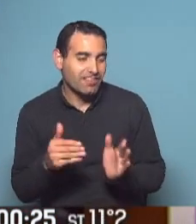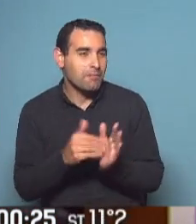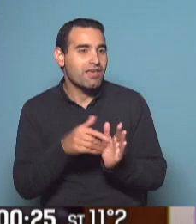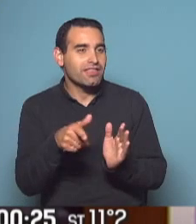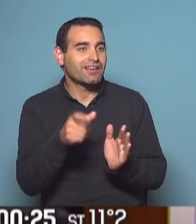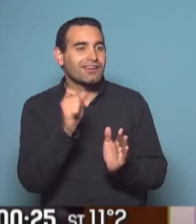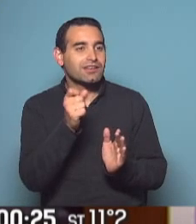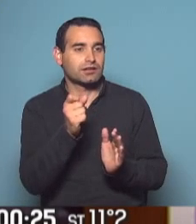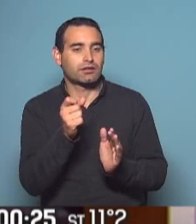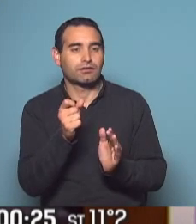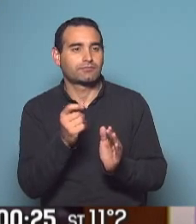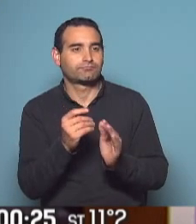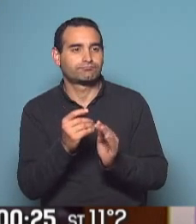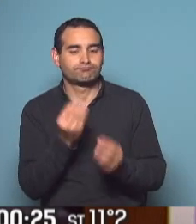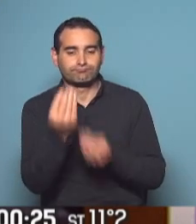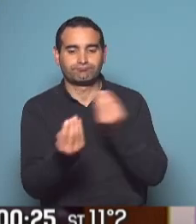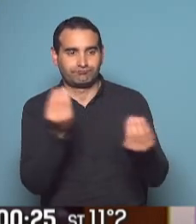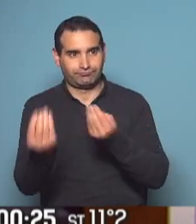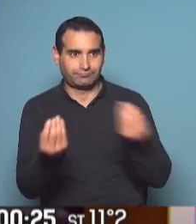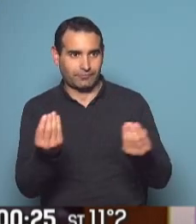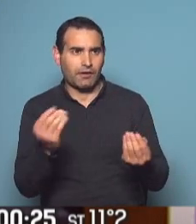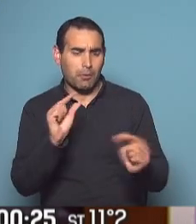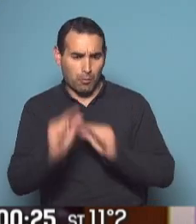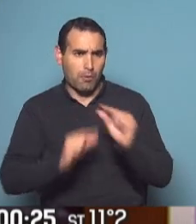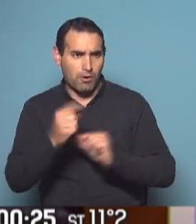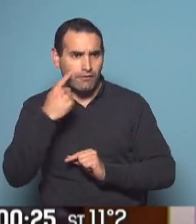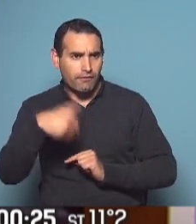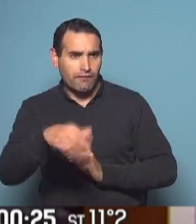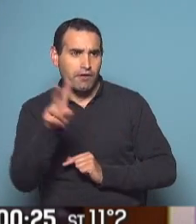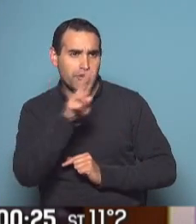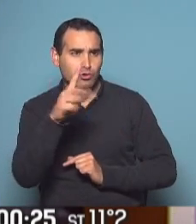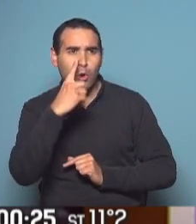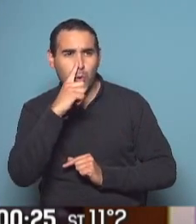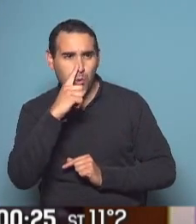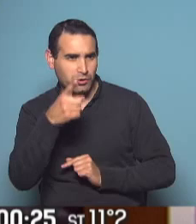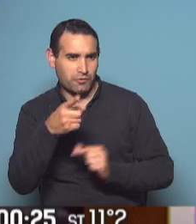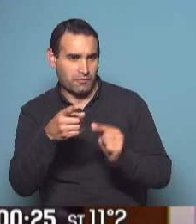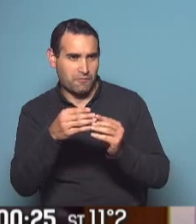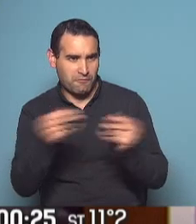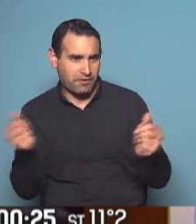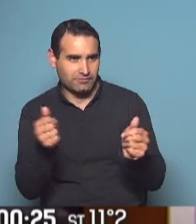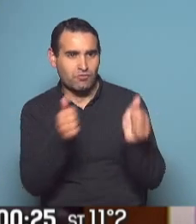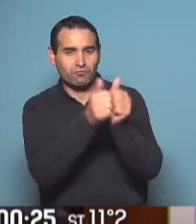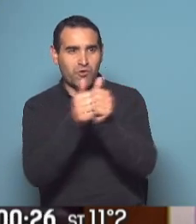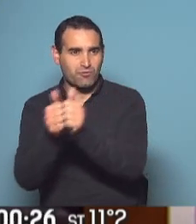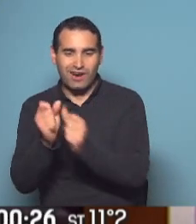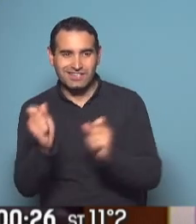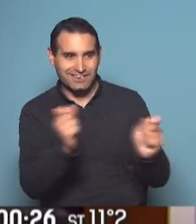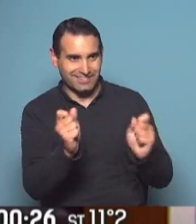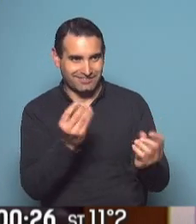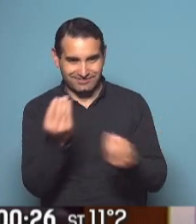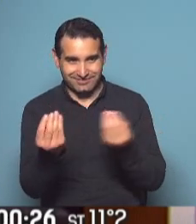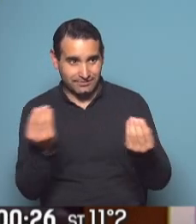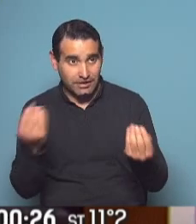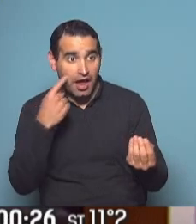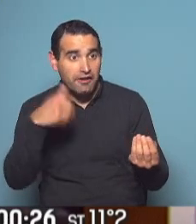quiénes son los candidatos, que lo vamos un poco a ir sabiendo a partir del 22 de junio con el cierre de listas y las PASO, y las propuestas, es decir, qué